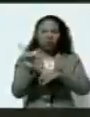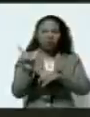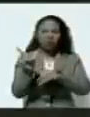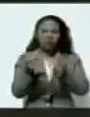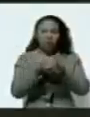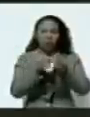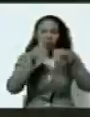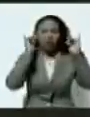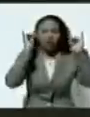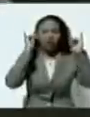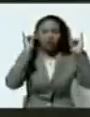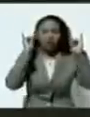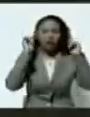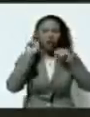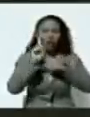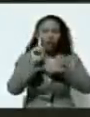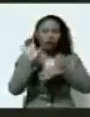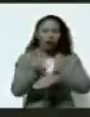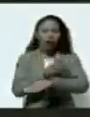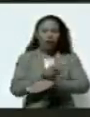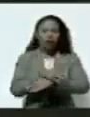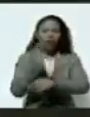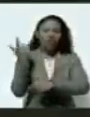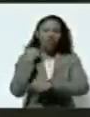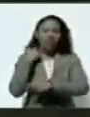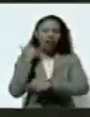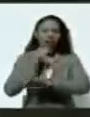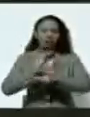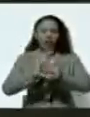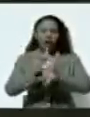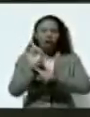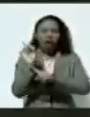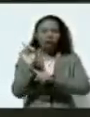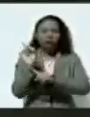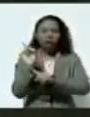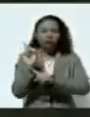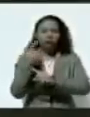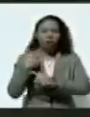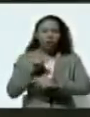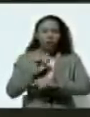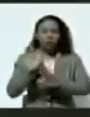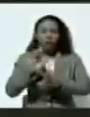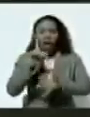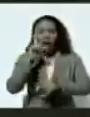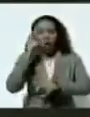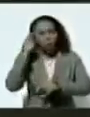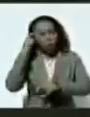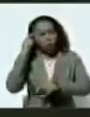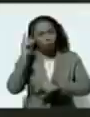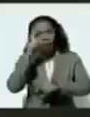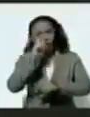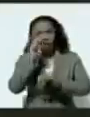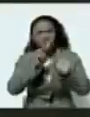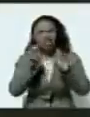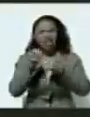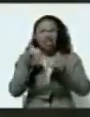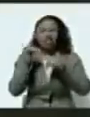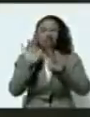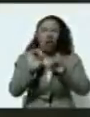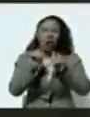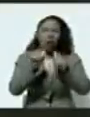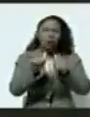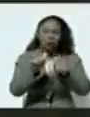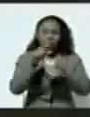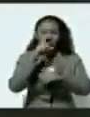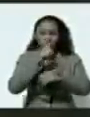narcorrumba y una canción muy vieja ya. Los que tenemos ya cierta edad la recordamos, en los años 70 y quizás a comienzos de los años